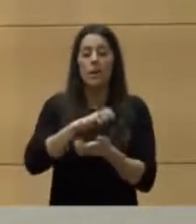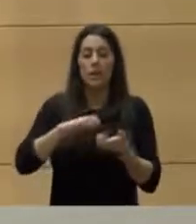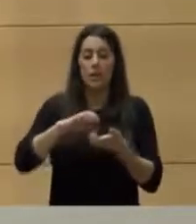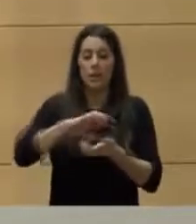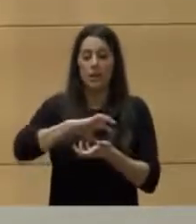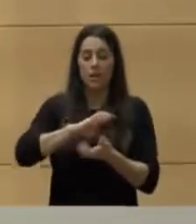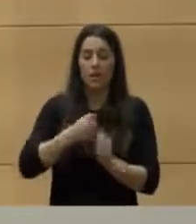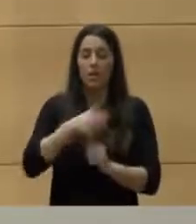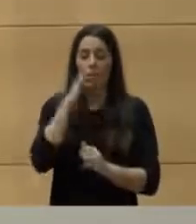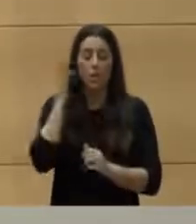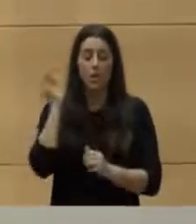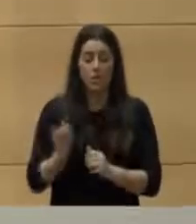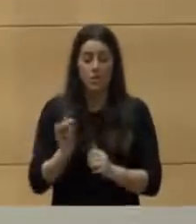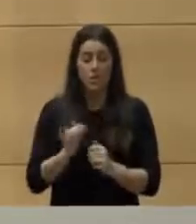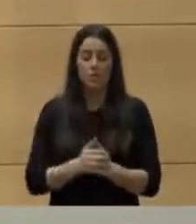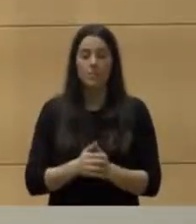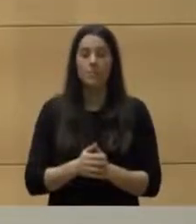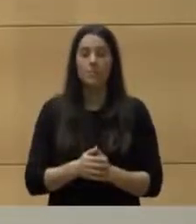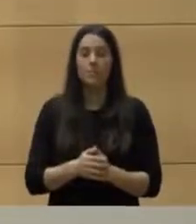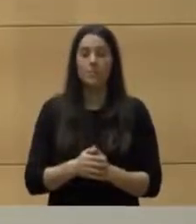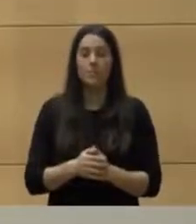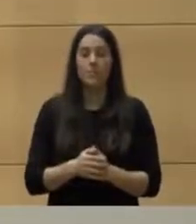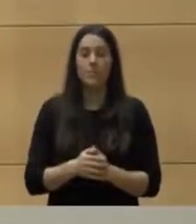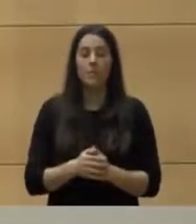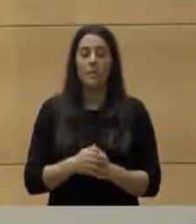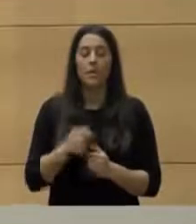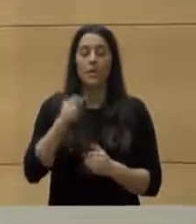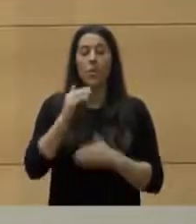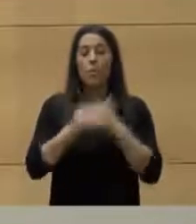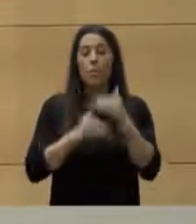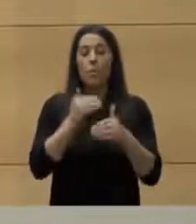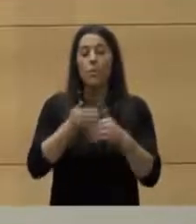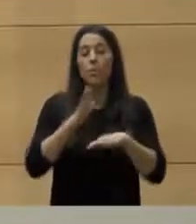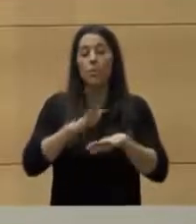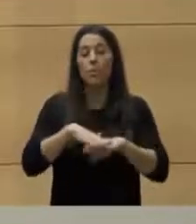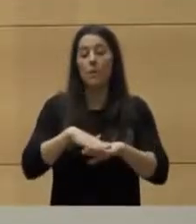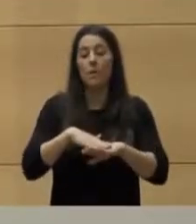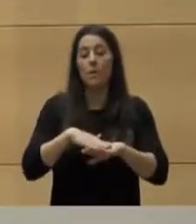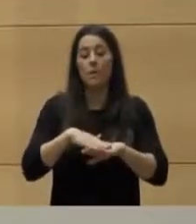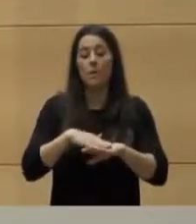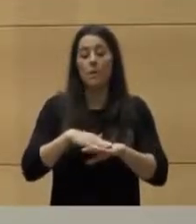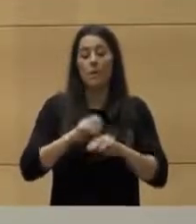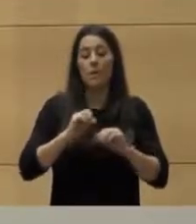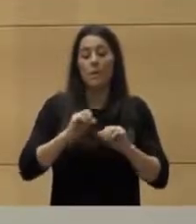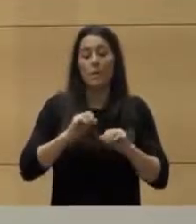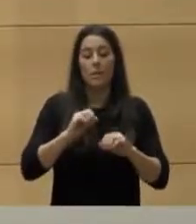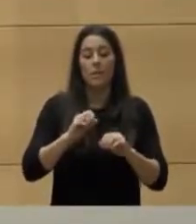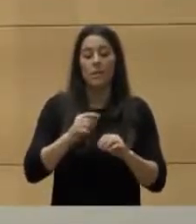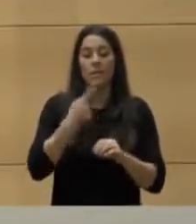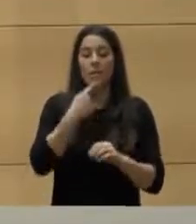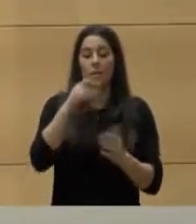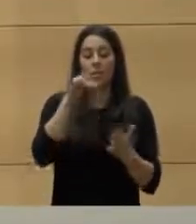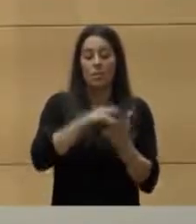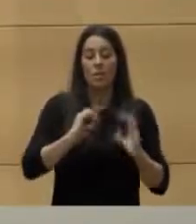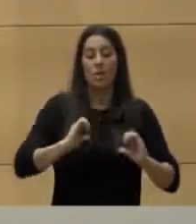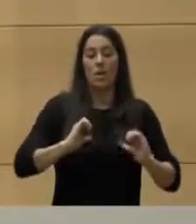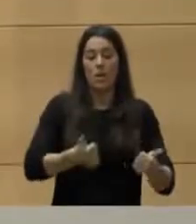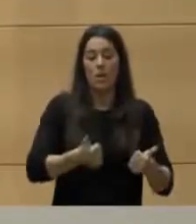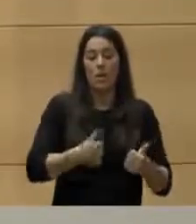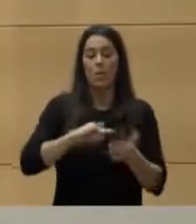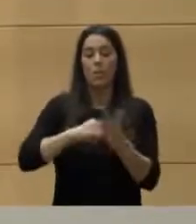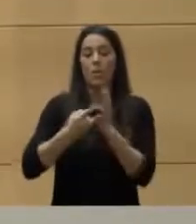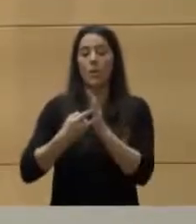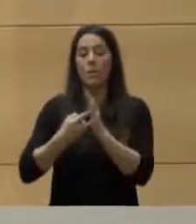su grandeza además traer aquí esto, en el que marcan un inicio, un programa inicial,